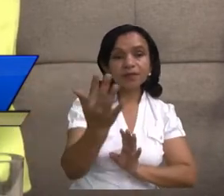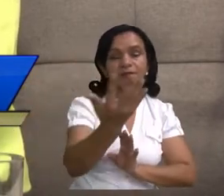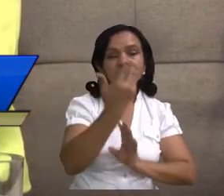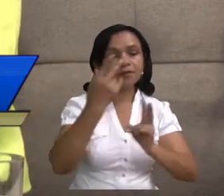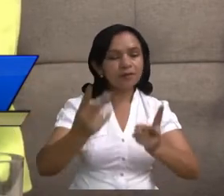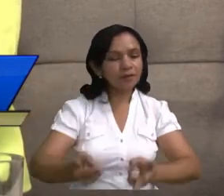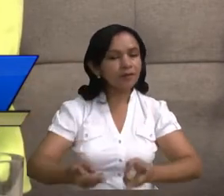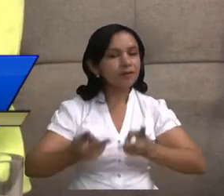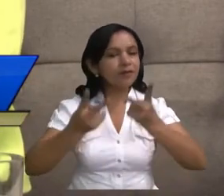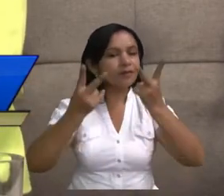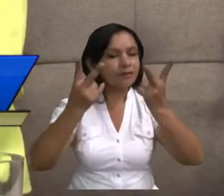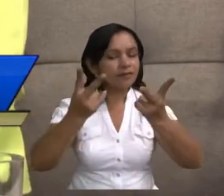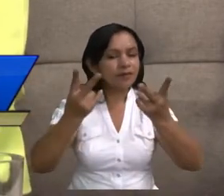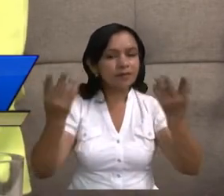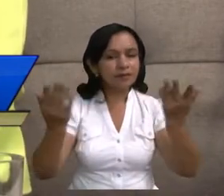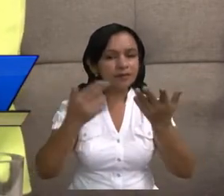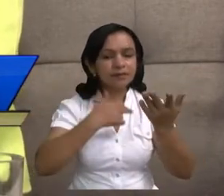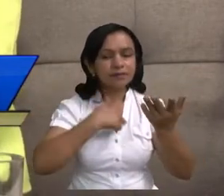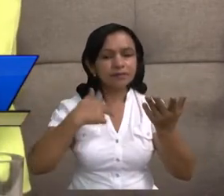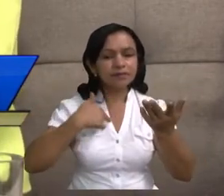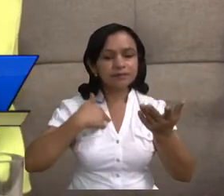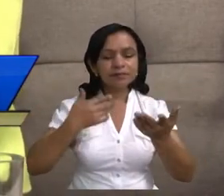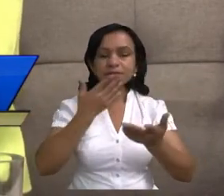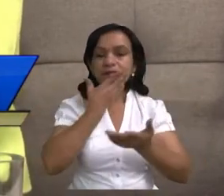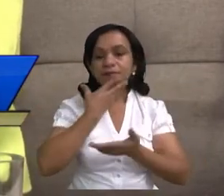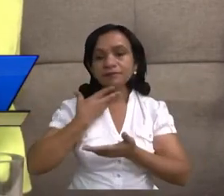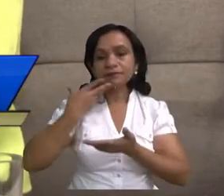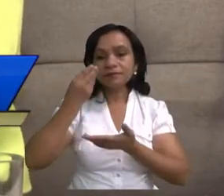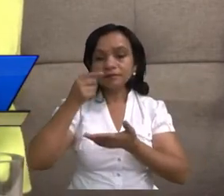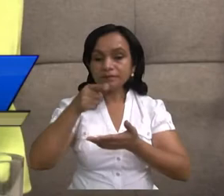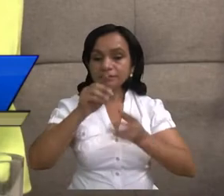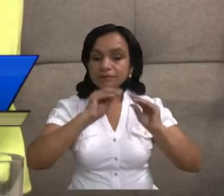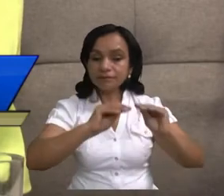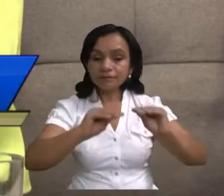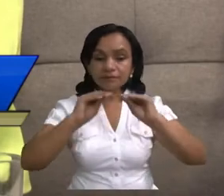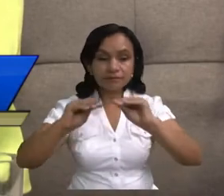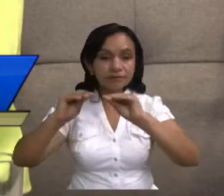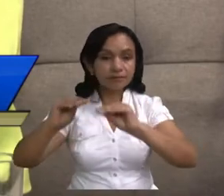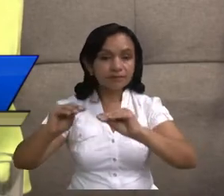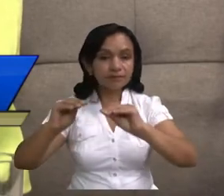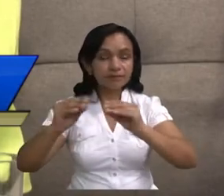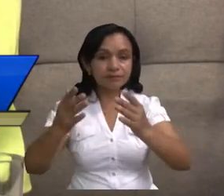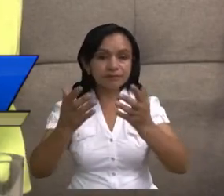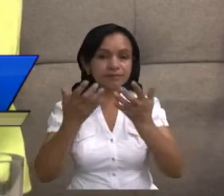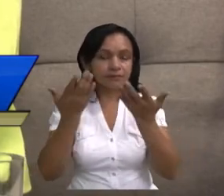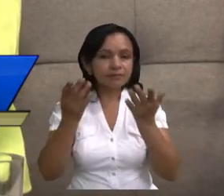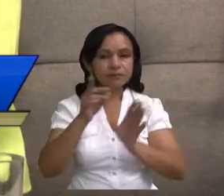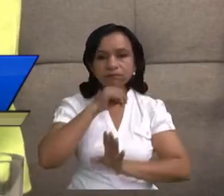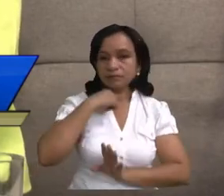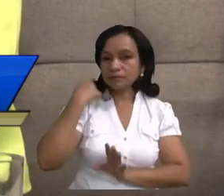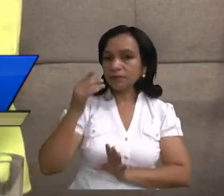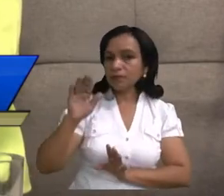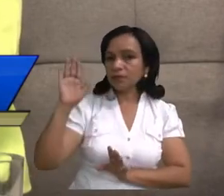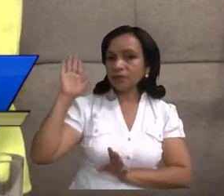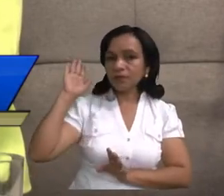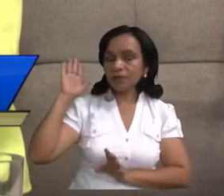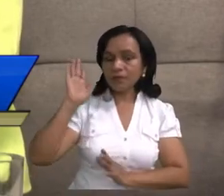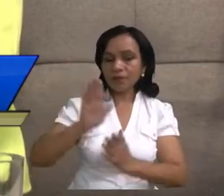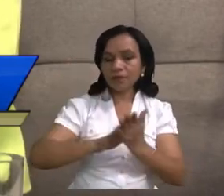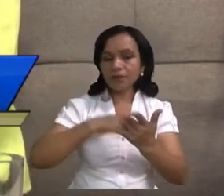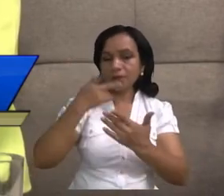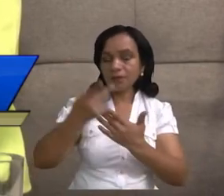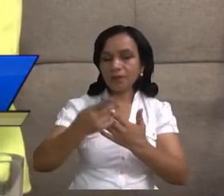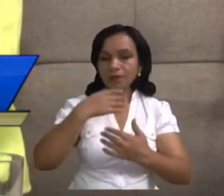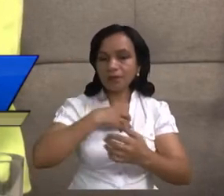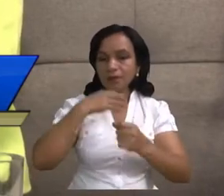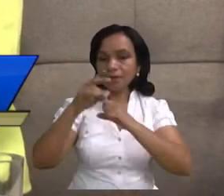vida. O sea, qué competencia les vamos a dar a los jóvenes, porque estamos también muy comprometidos con el programa de